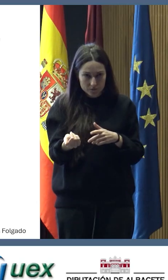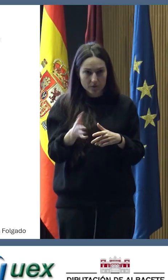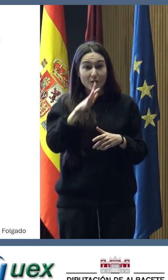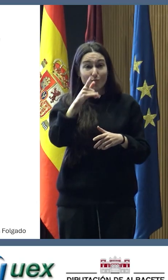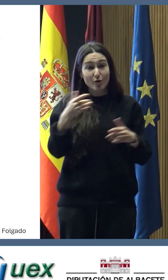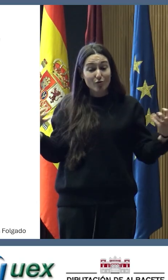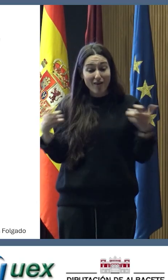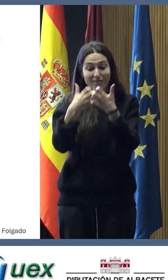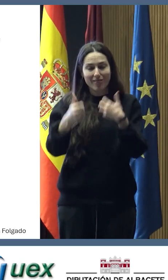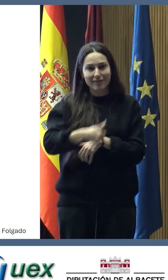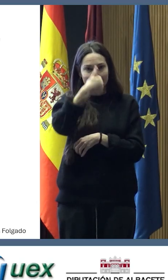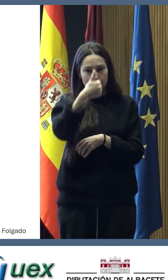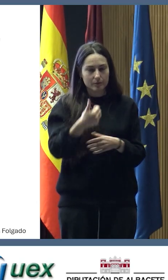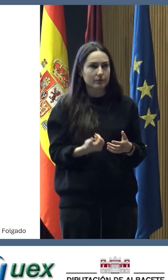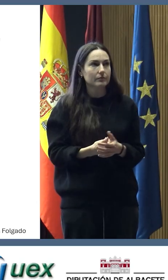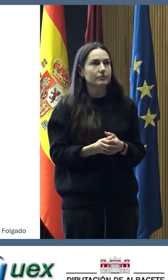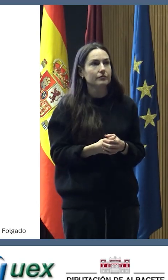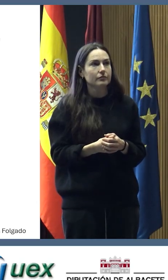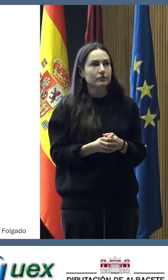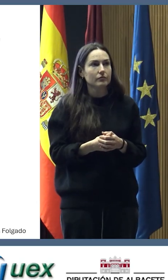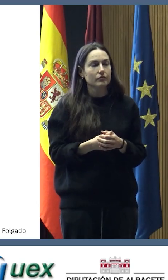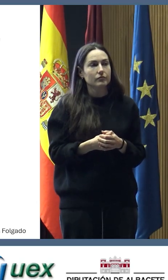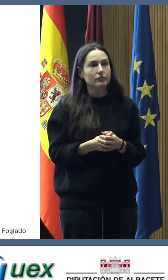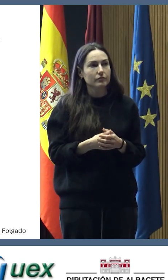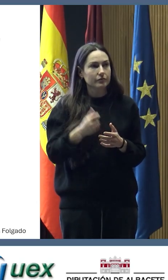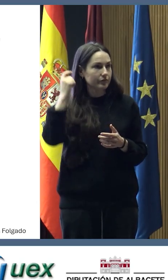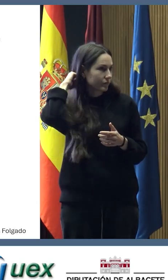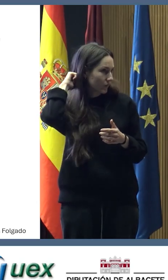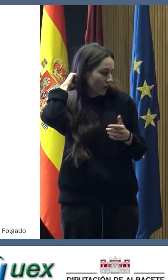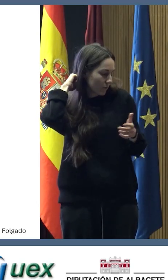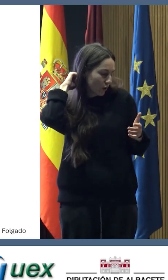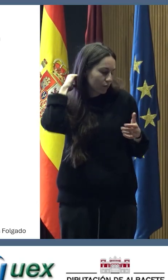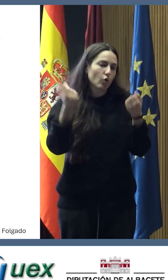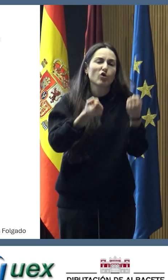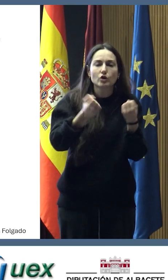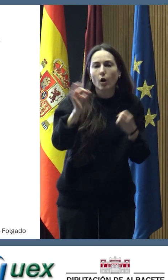más accidentes, yo ahí he puesto de tráfico, accidentes de lo que sea.